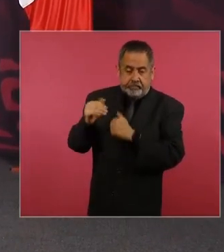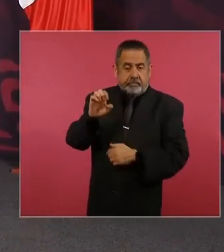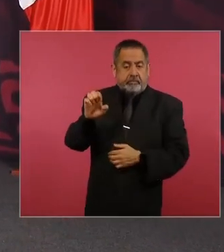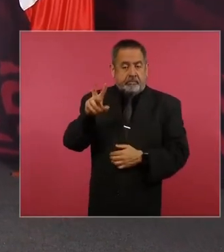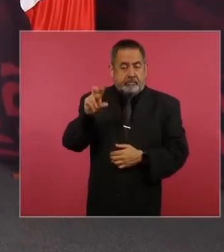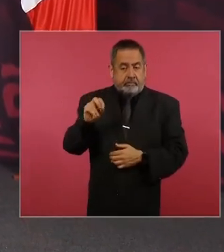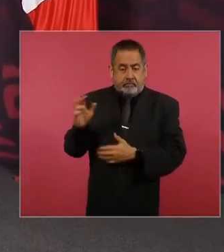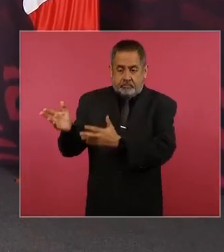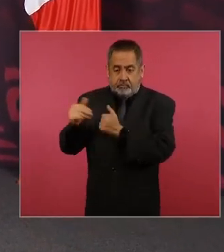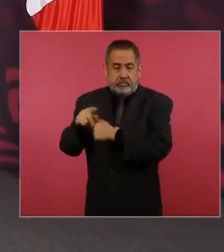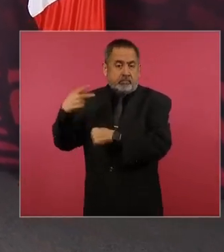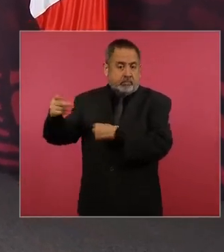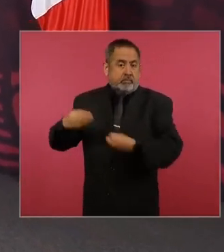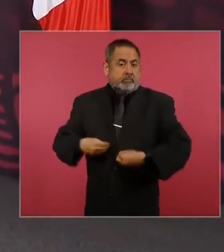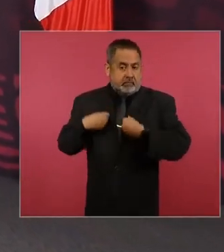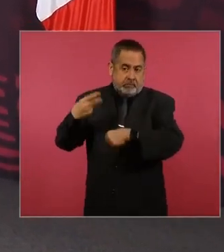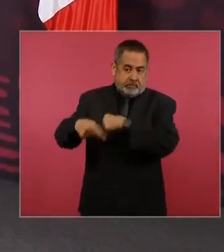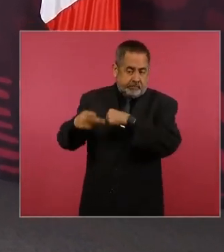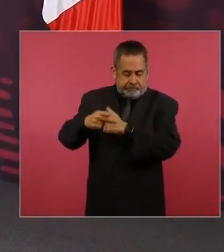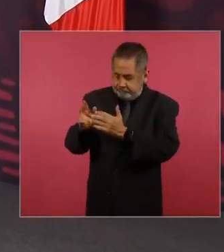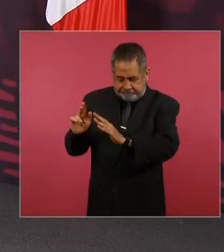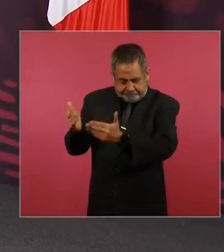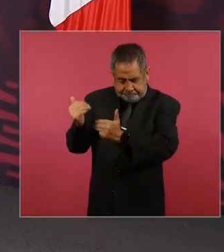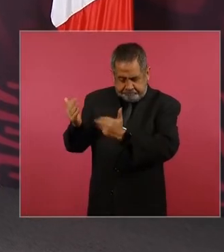porque corría peligro su vida.